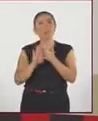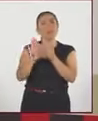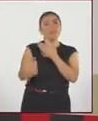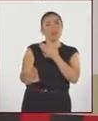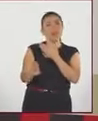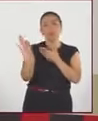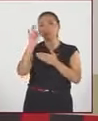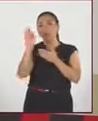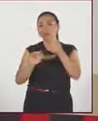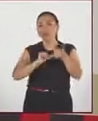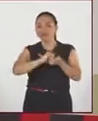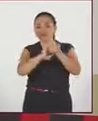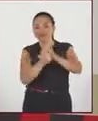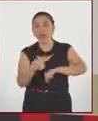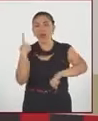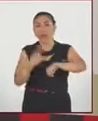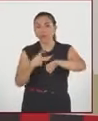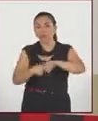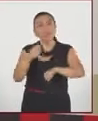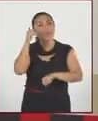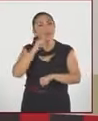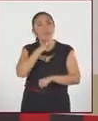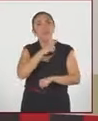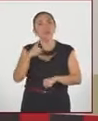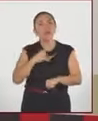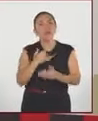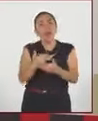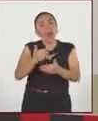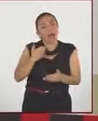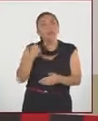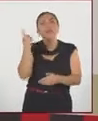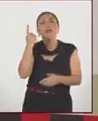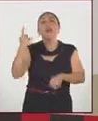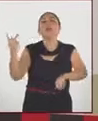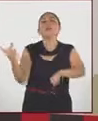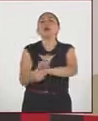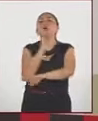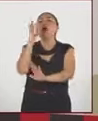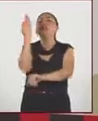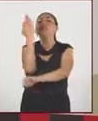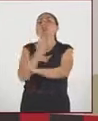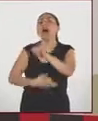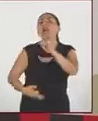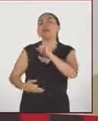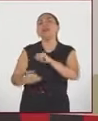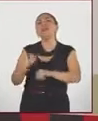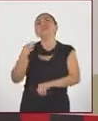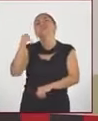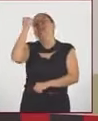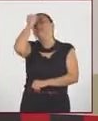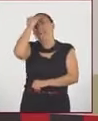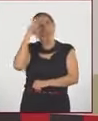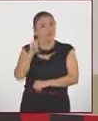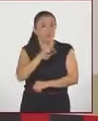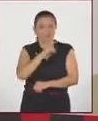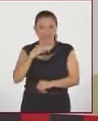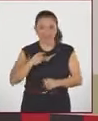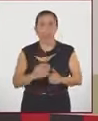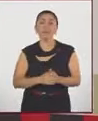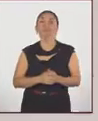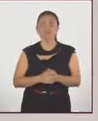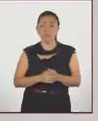alguna patología, siempre es mejor que tener que tratarla. En cuanto a la detección temprana y manejo, bueno, la